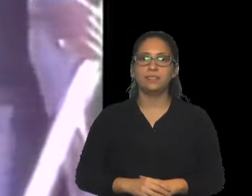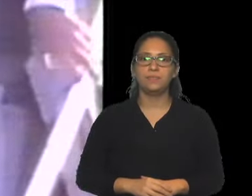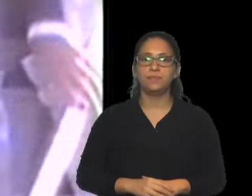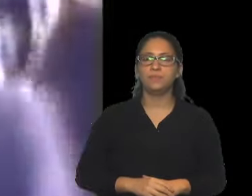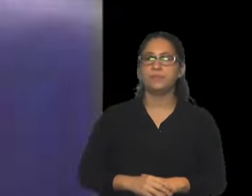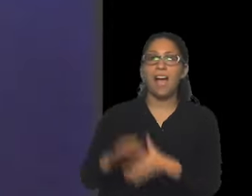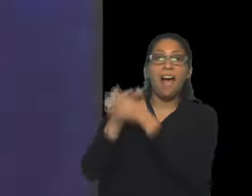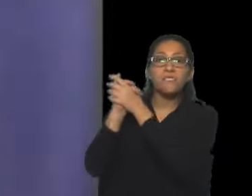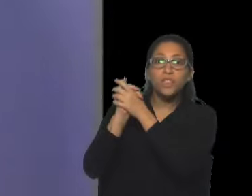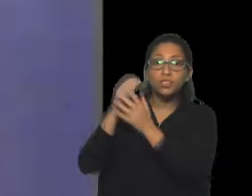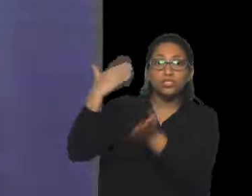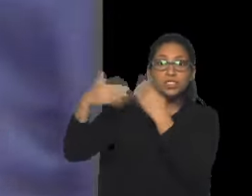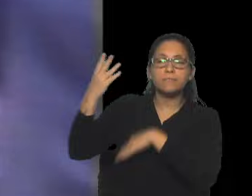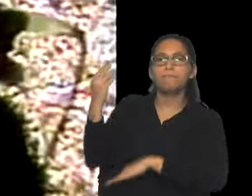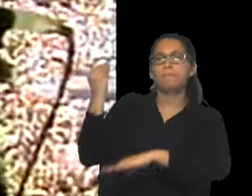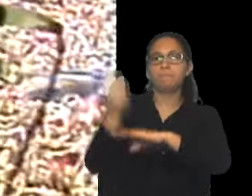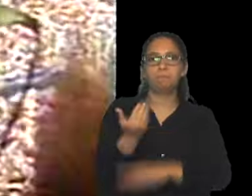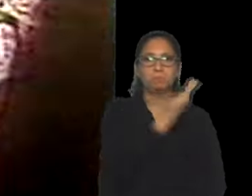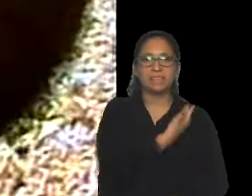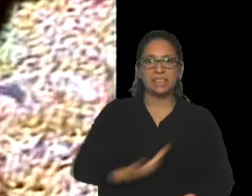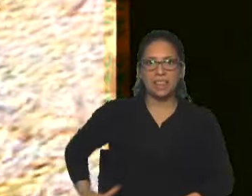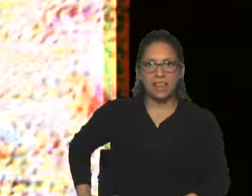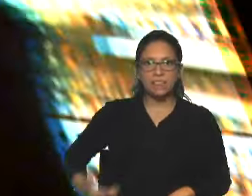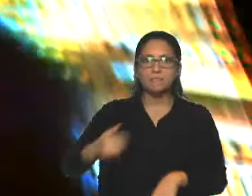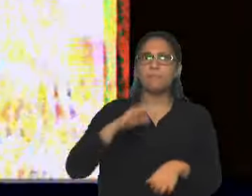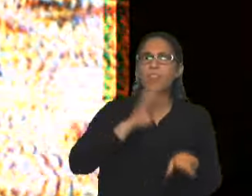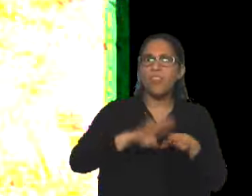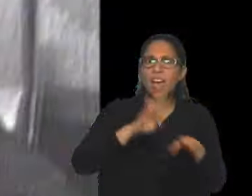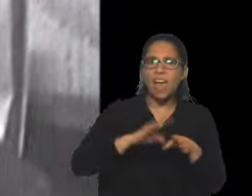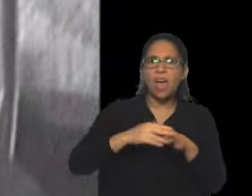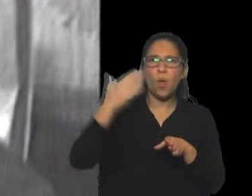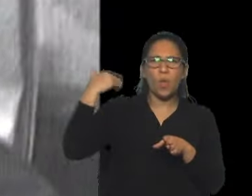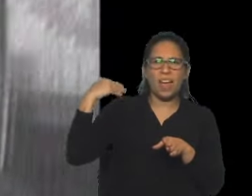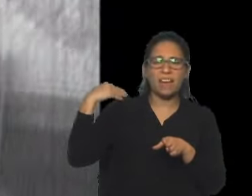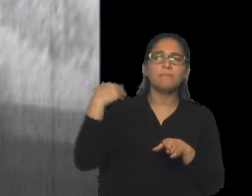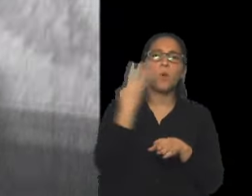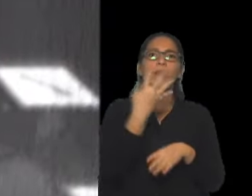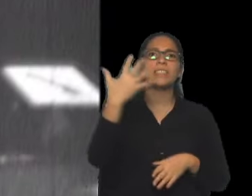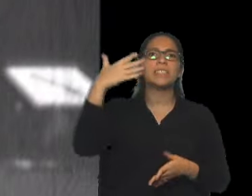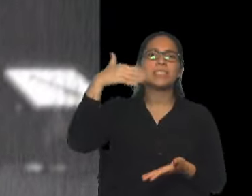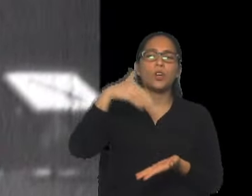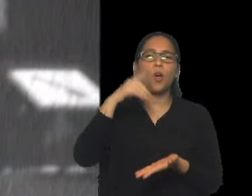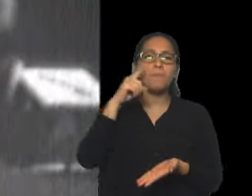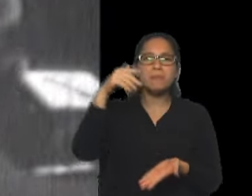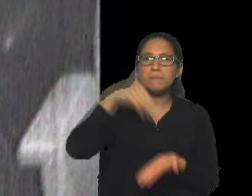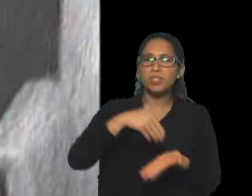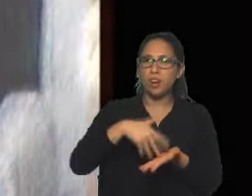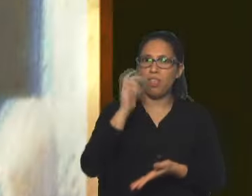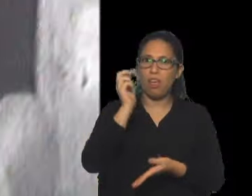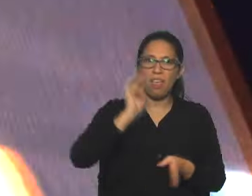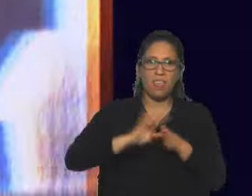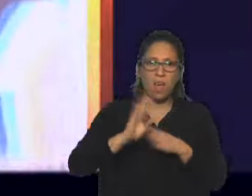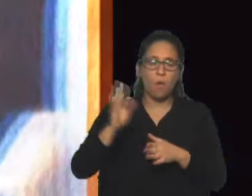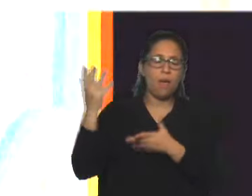Raúl Alfonsín asumió la presidencia con un endeudamiento de casi 45.000 millones de dólares.